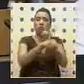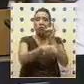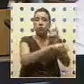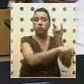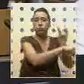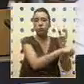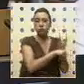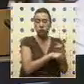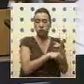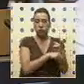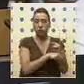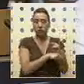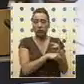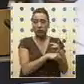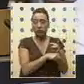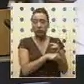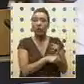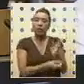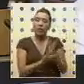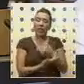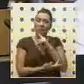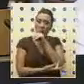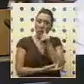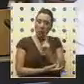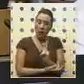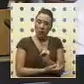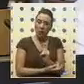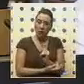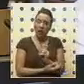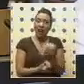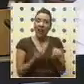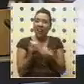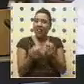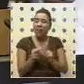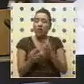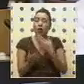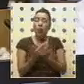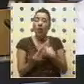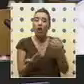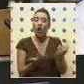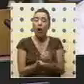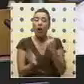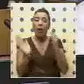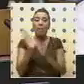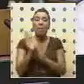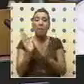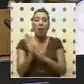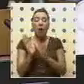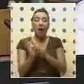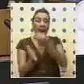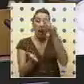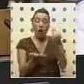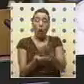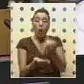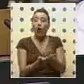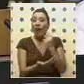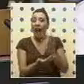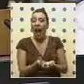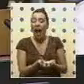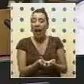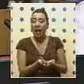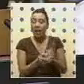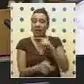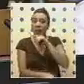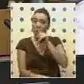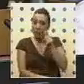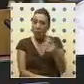engañados. Ahora bien, cabe preguntarse, ¿qué haremos cuando logremos comprobar los casos de lucro existentes?